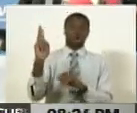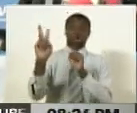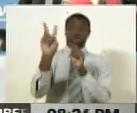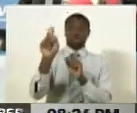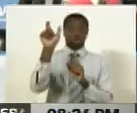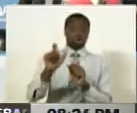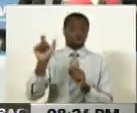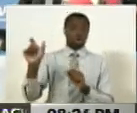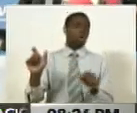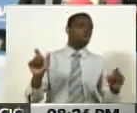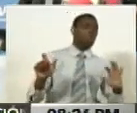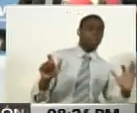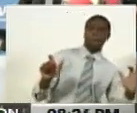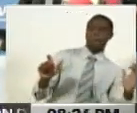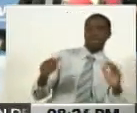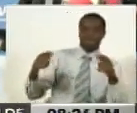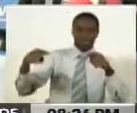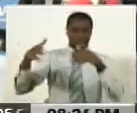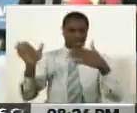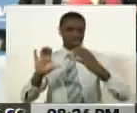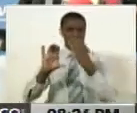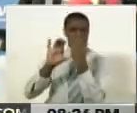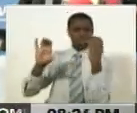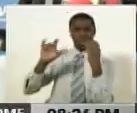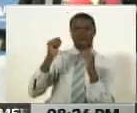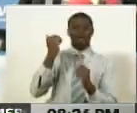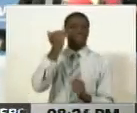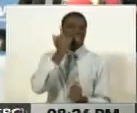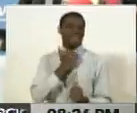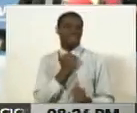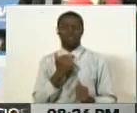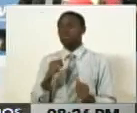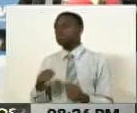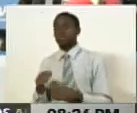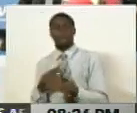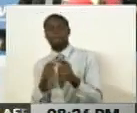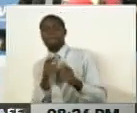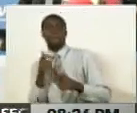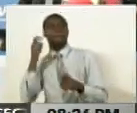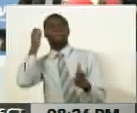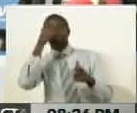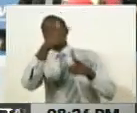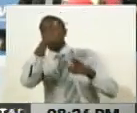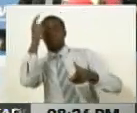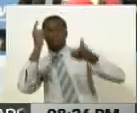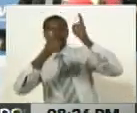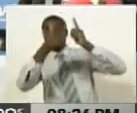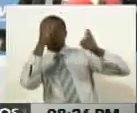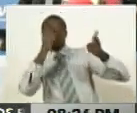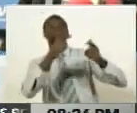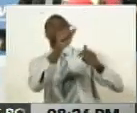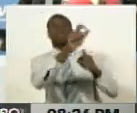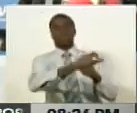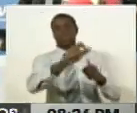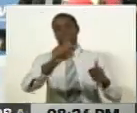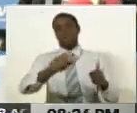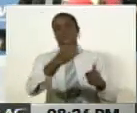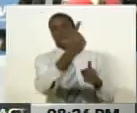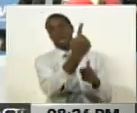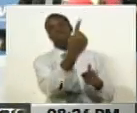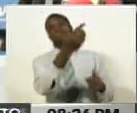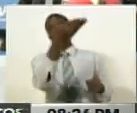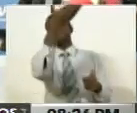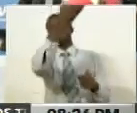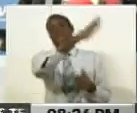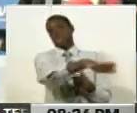asedio al módulo policial de Valencia, hicieron un uso indebido de sus armas de fuego, matando a una